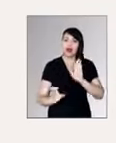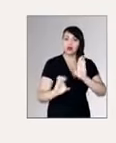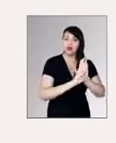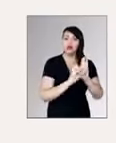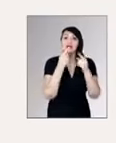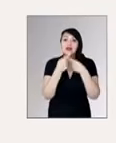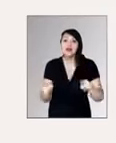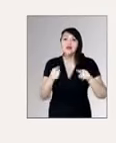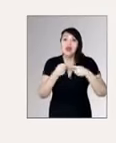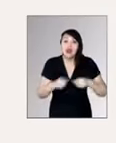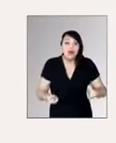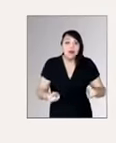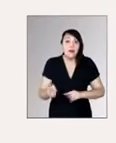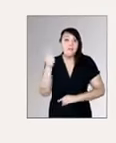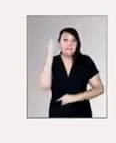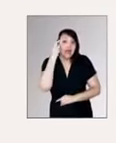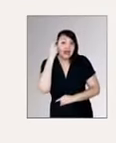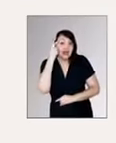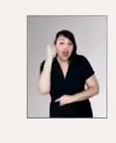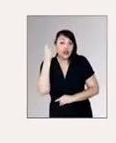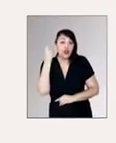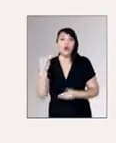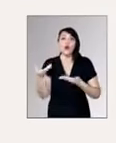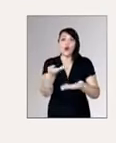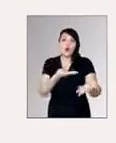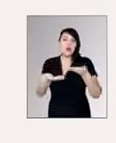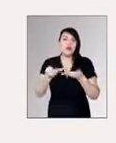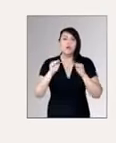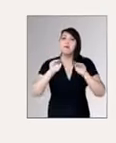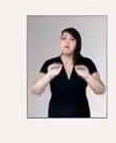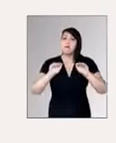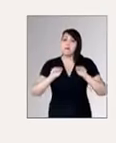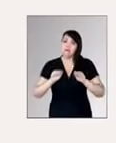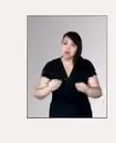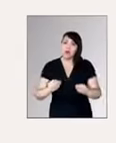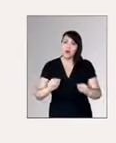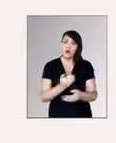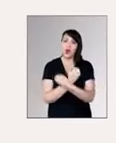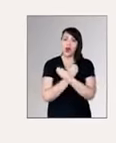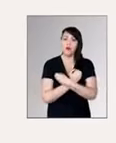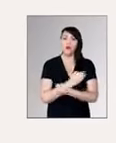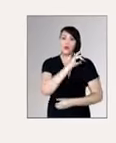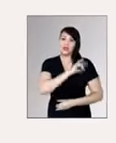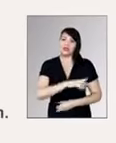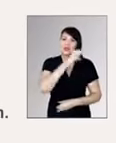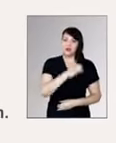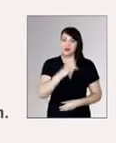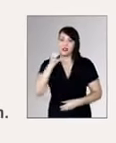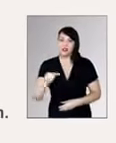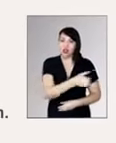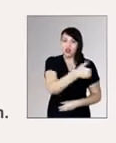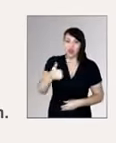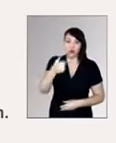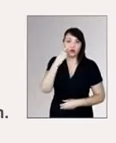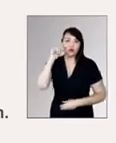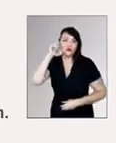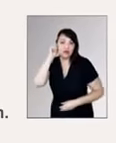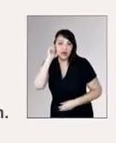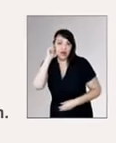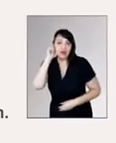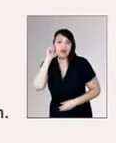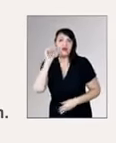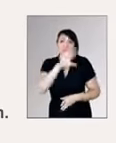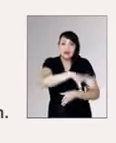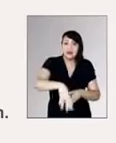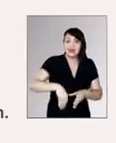Siendo diferentes y pensando distinto, compartimos el mismo amor por Chile y sus habitantes. Todas y todos debemos